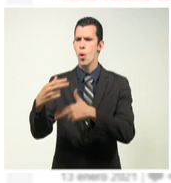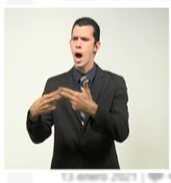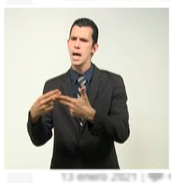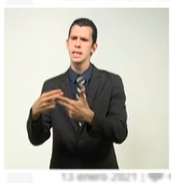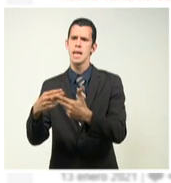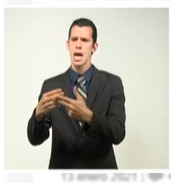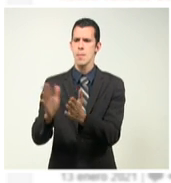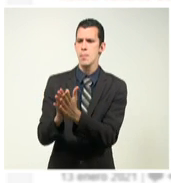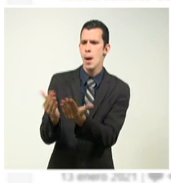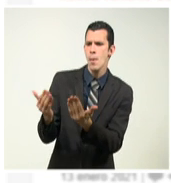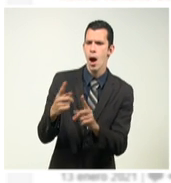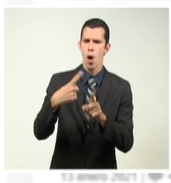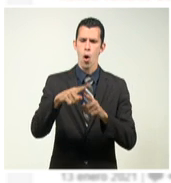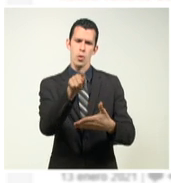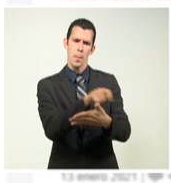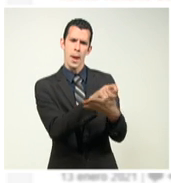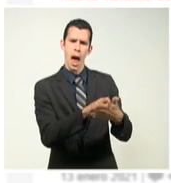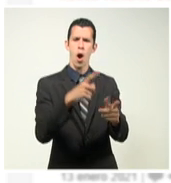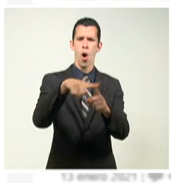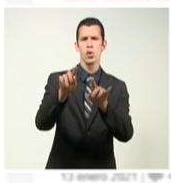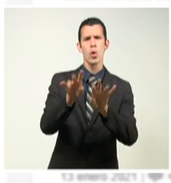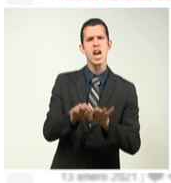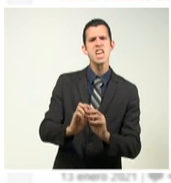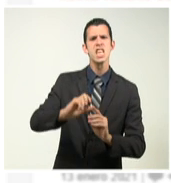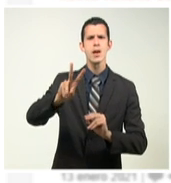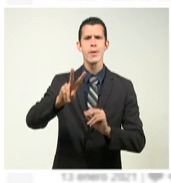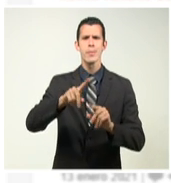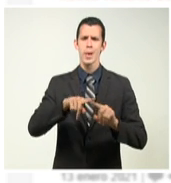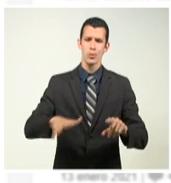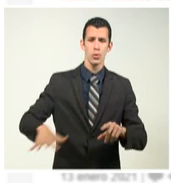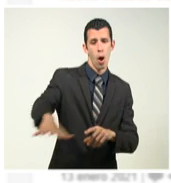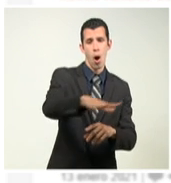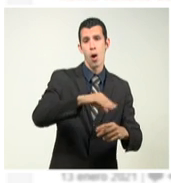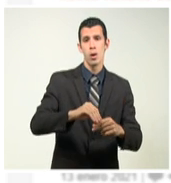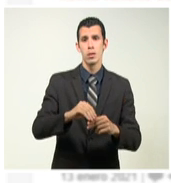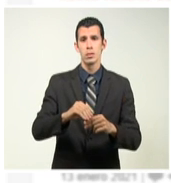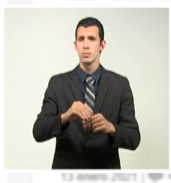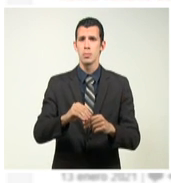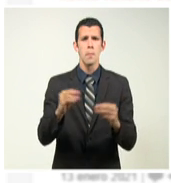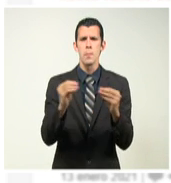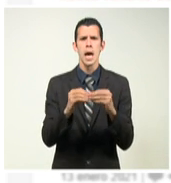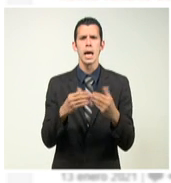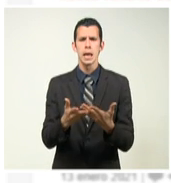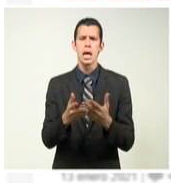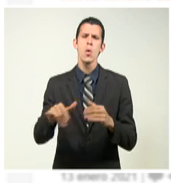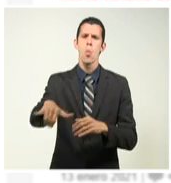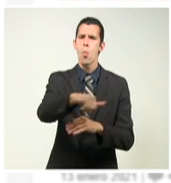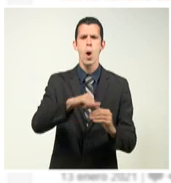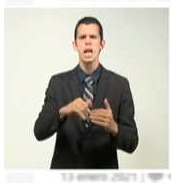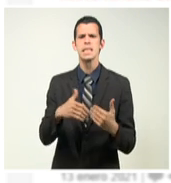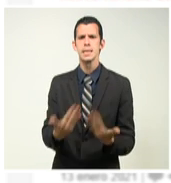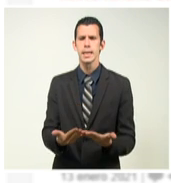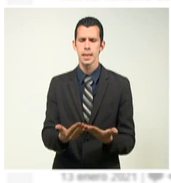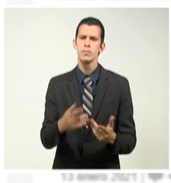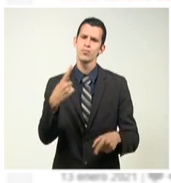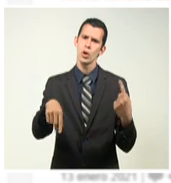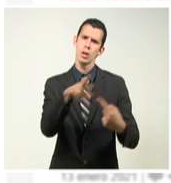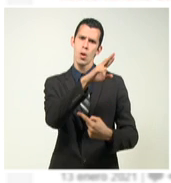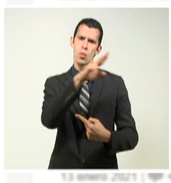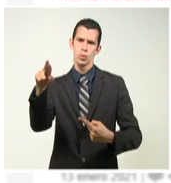amos, otros que responden a nuevos tiempos, que tienen discursos aparentemente más conciliadores, que utilizan otras vías,